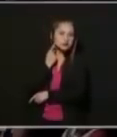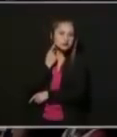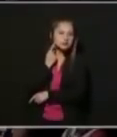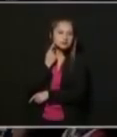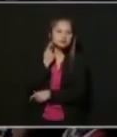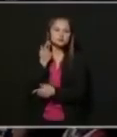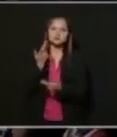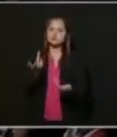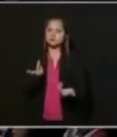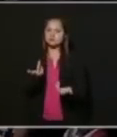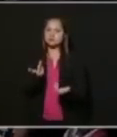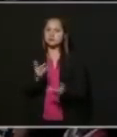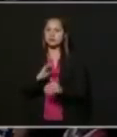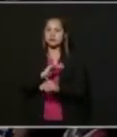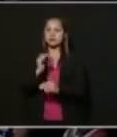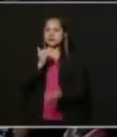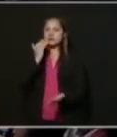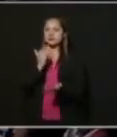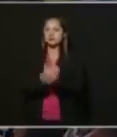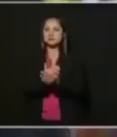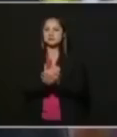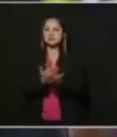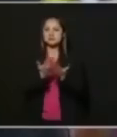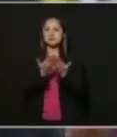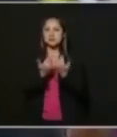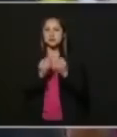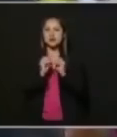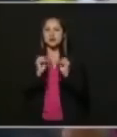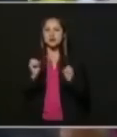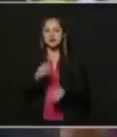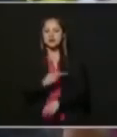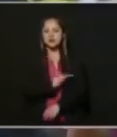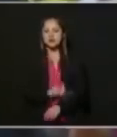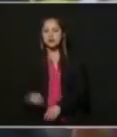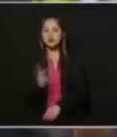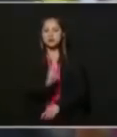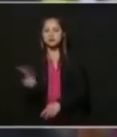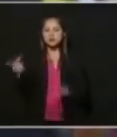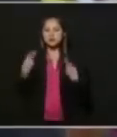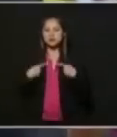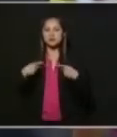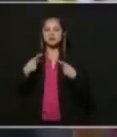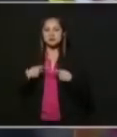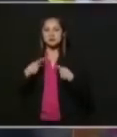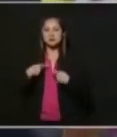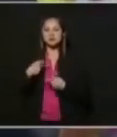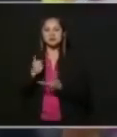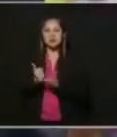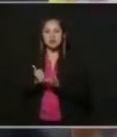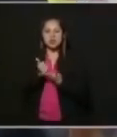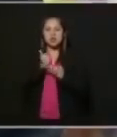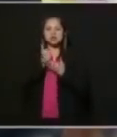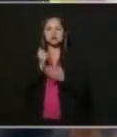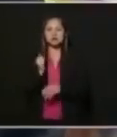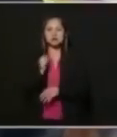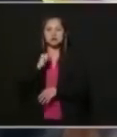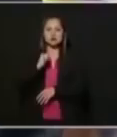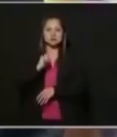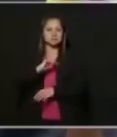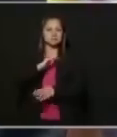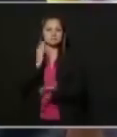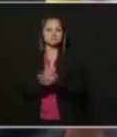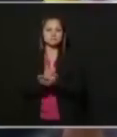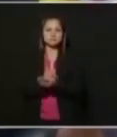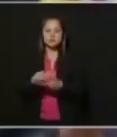Nadie va a traficar con la pobreza de la gente. se acaba el reparto de